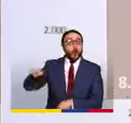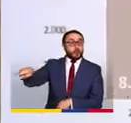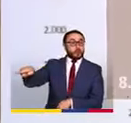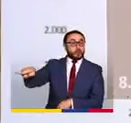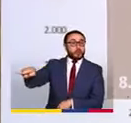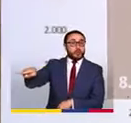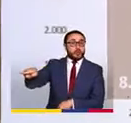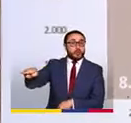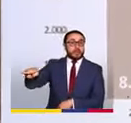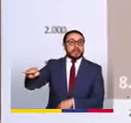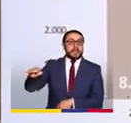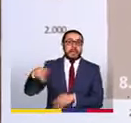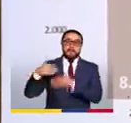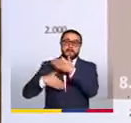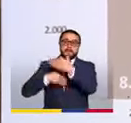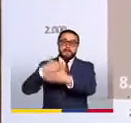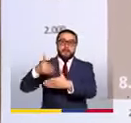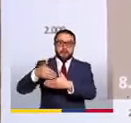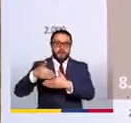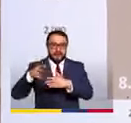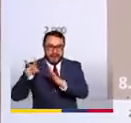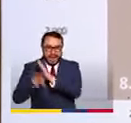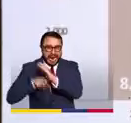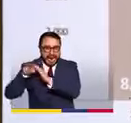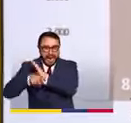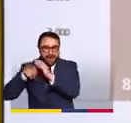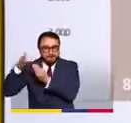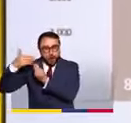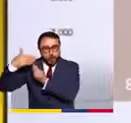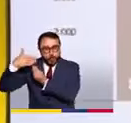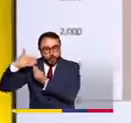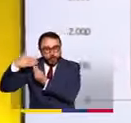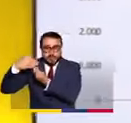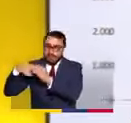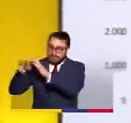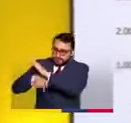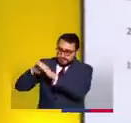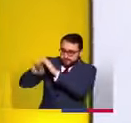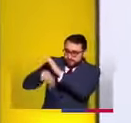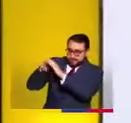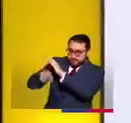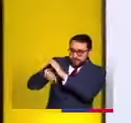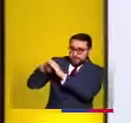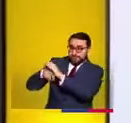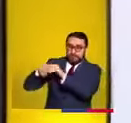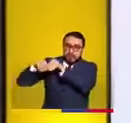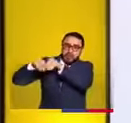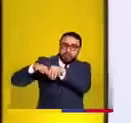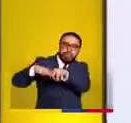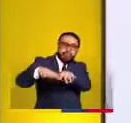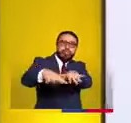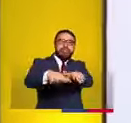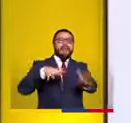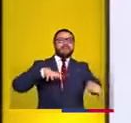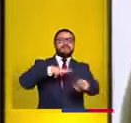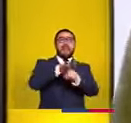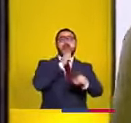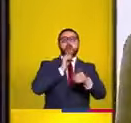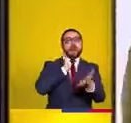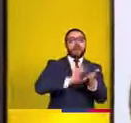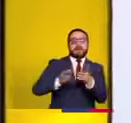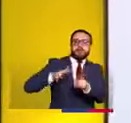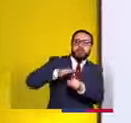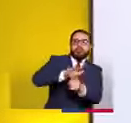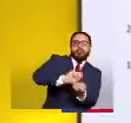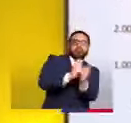que se fue agotando con la explotación del carbón. La explotación del carbón, una de las más altas del mundo en